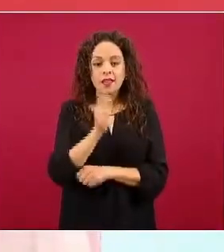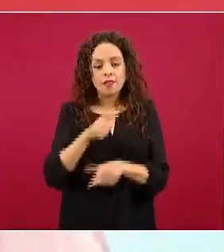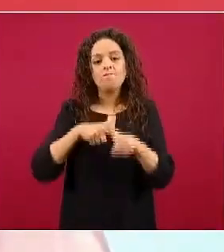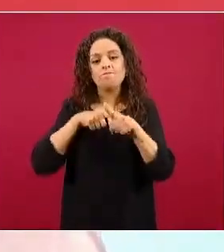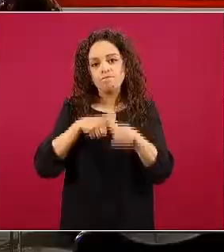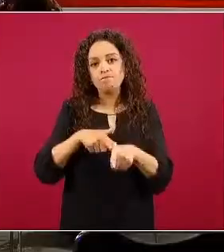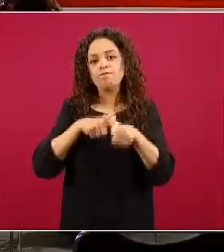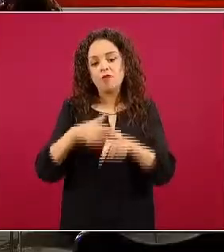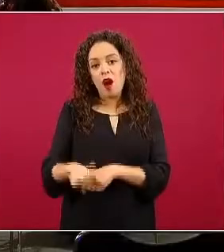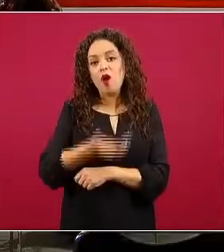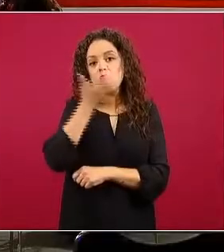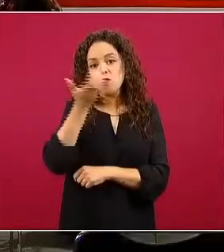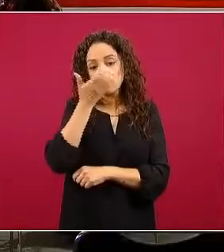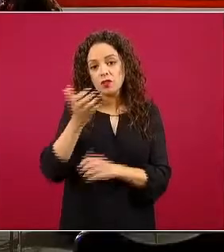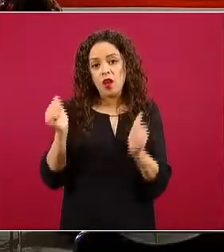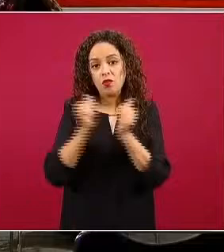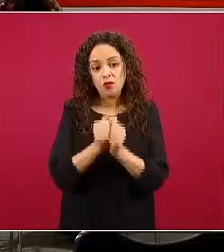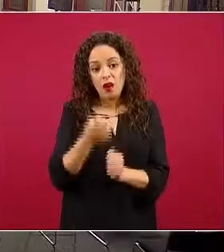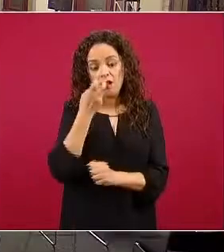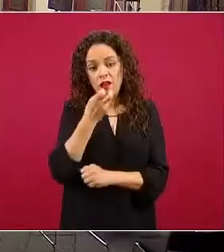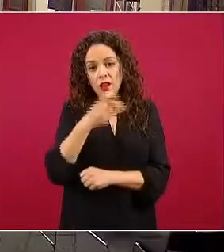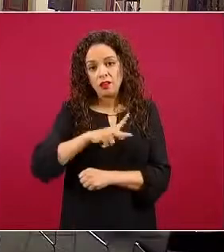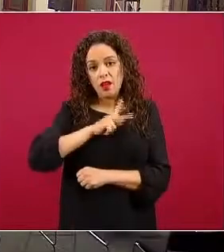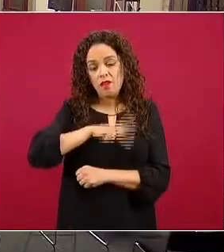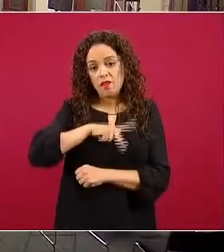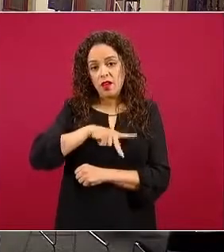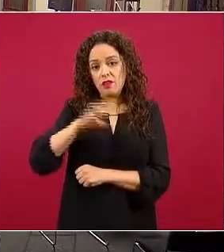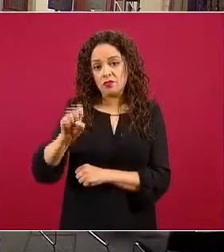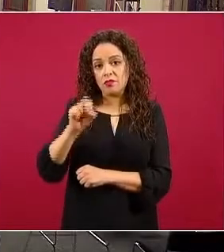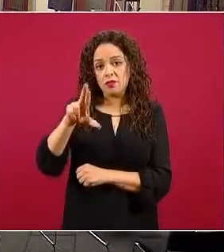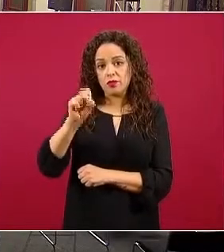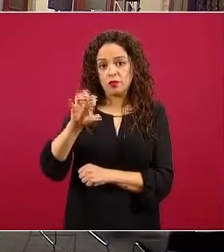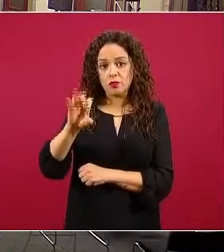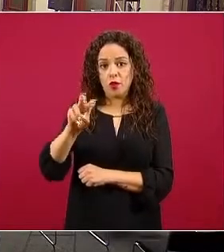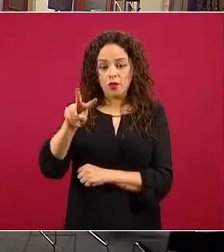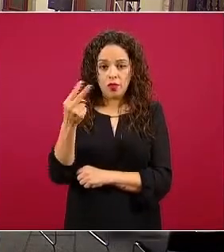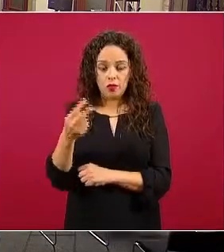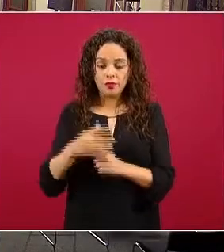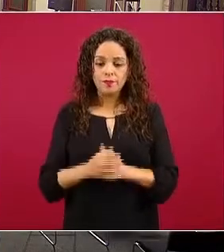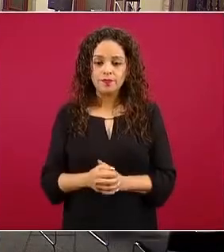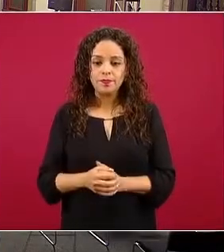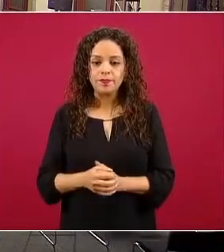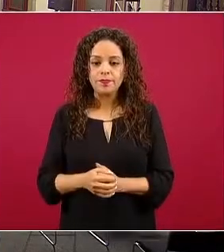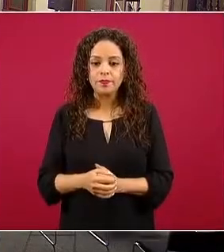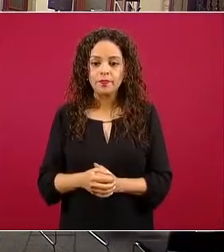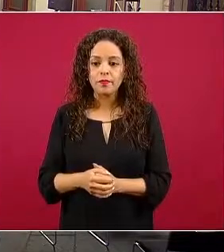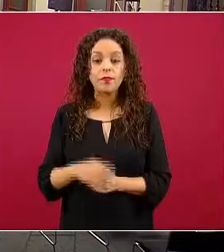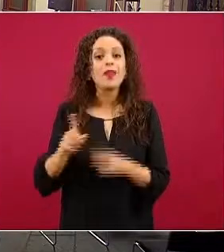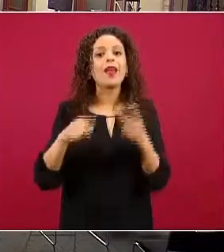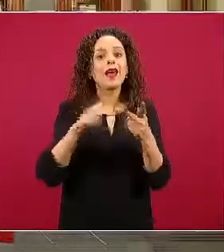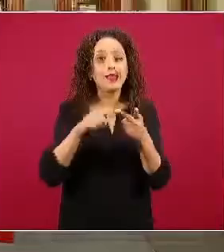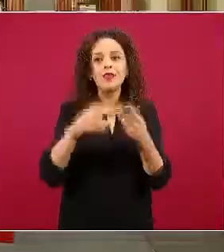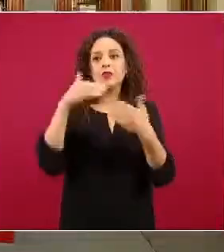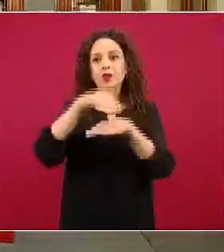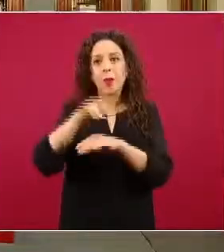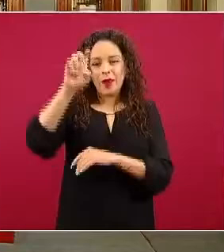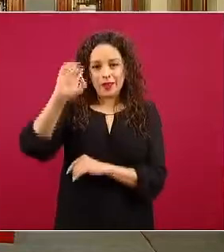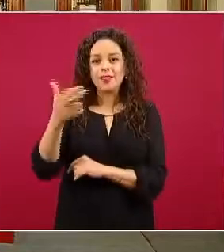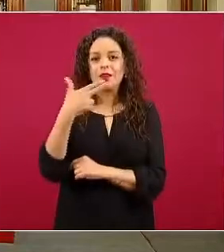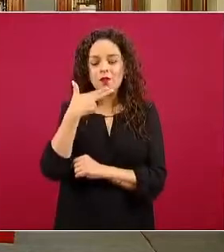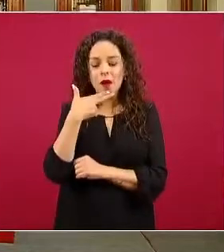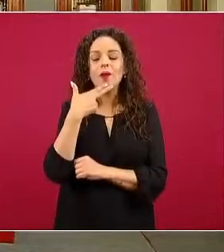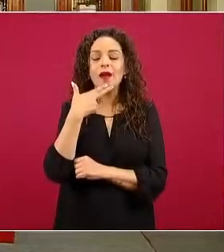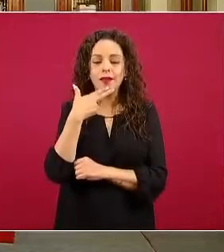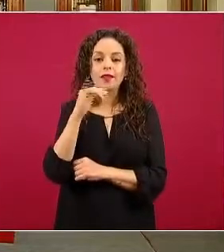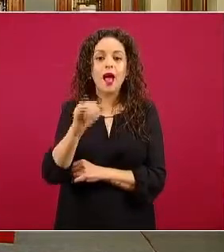viviendo y conviviendo con el virus SARS-CoV-2. Sobre Chihuahua, en Chihuahua ayer